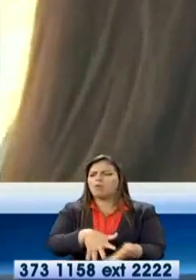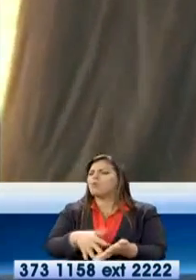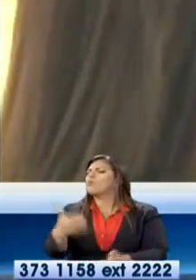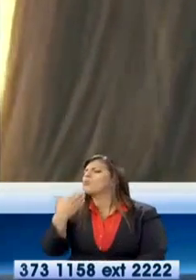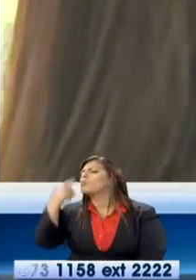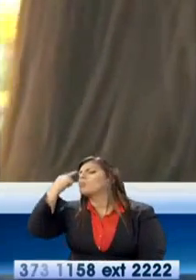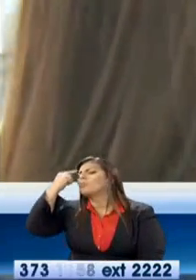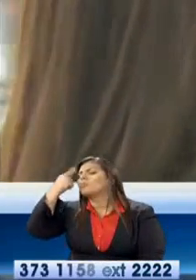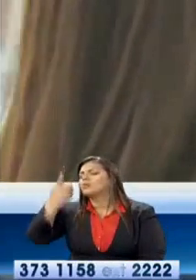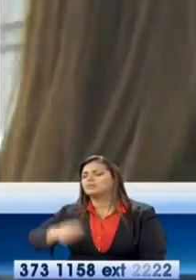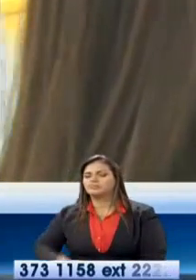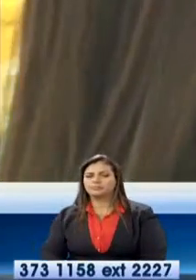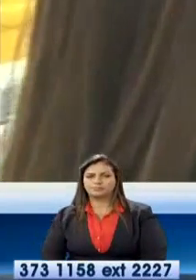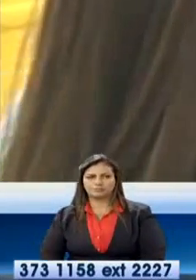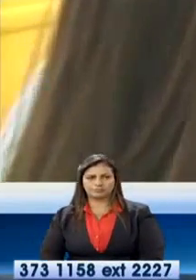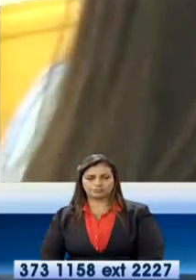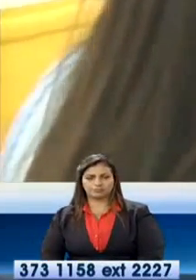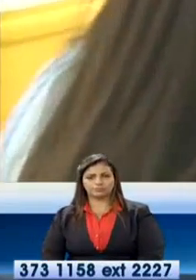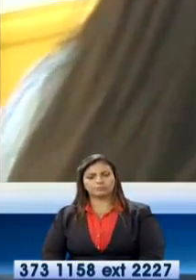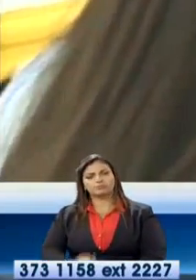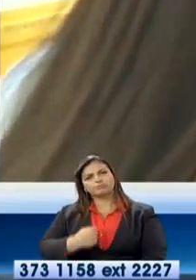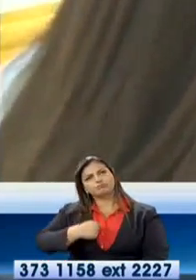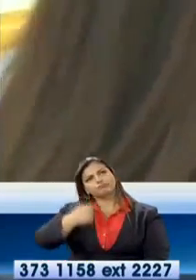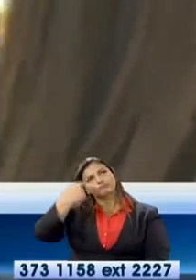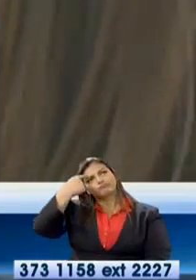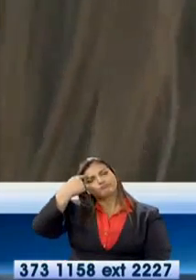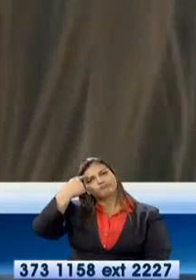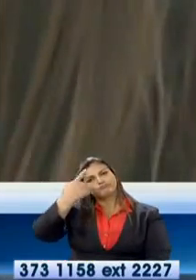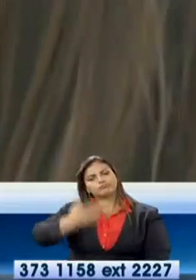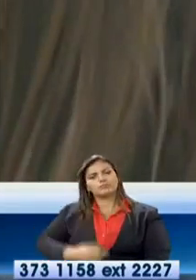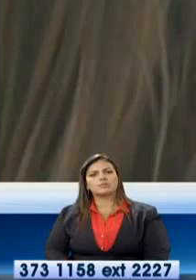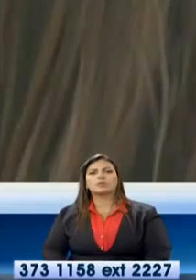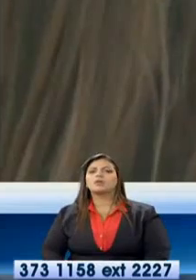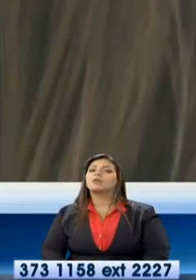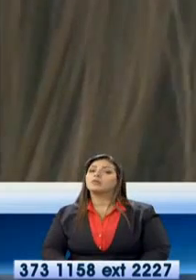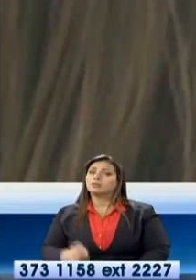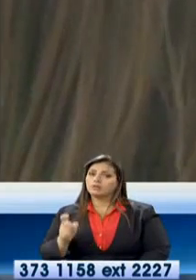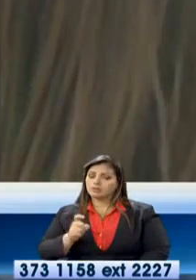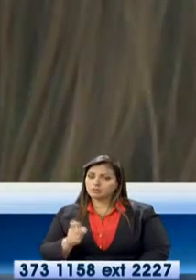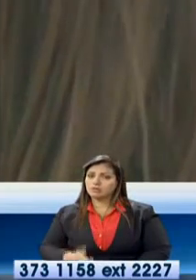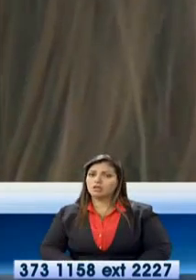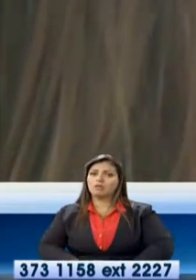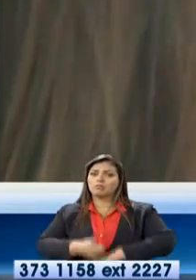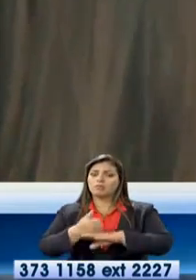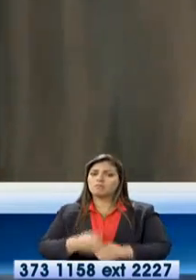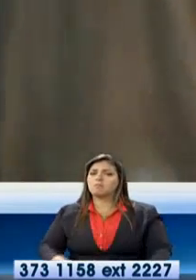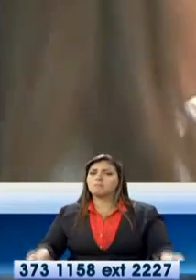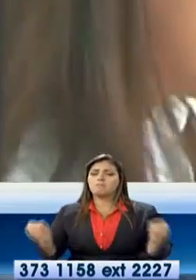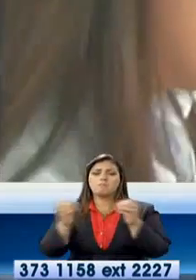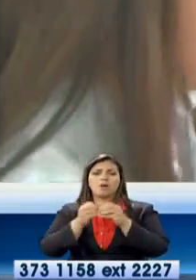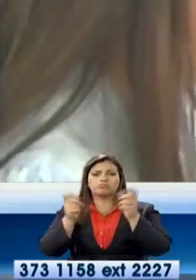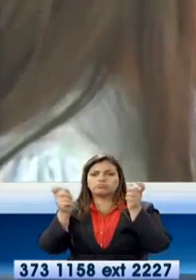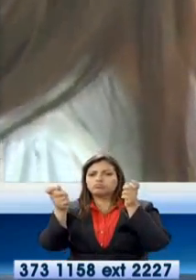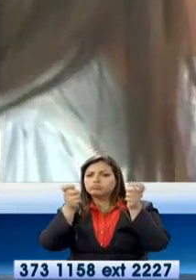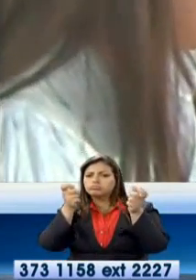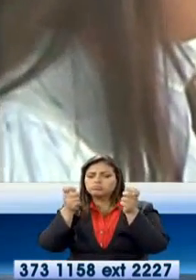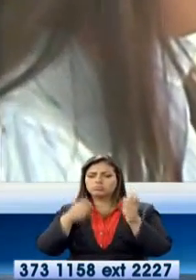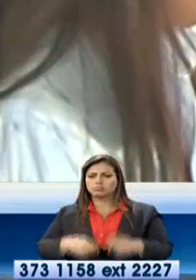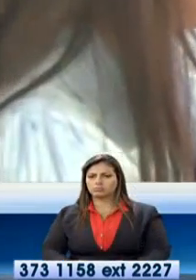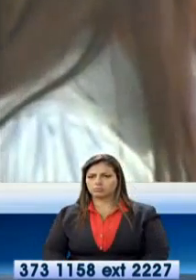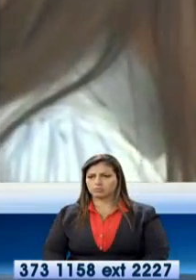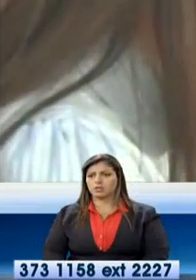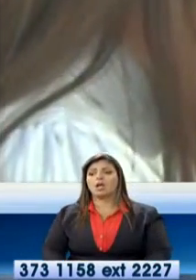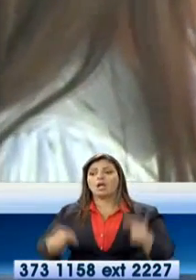Yo diría que debería haber más control por las autoridades correspondientes. ¿Control dónde? Aquí